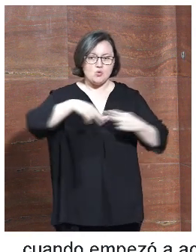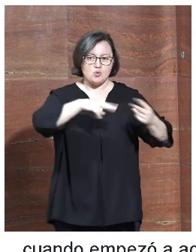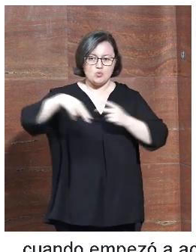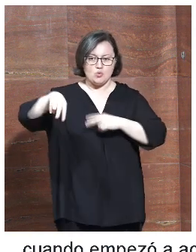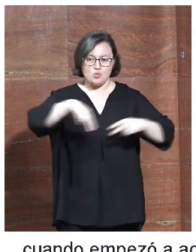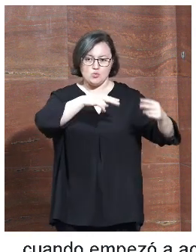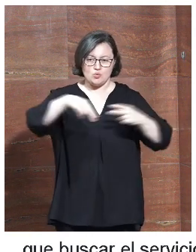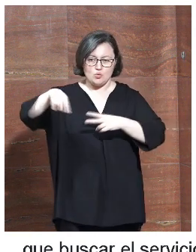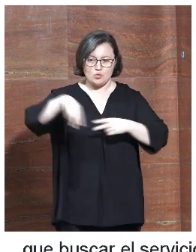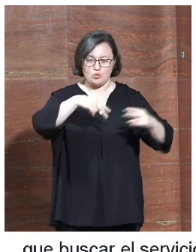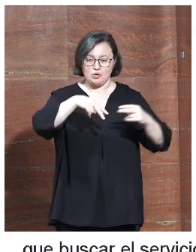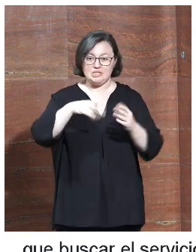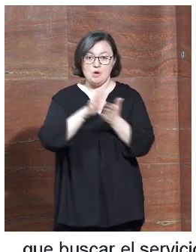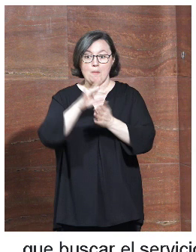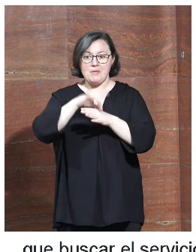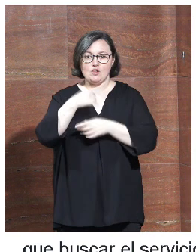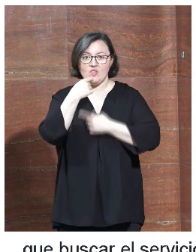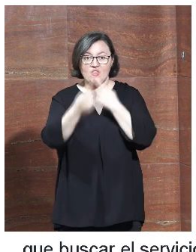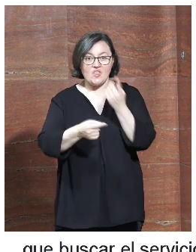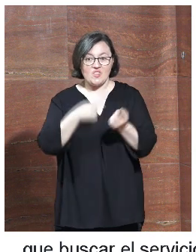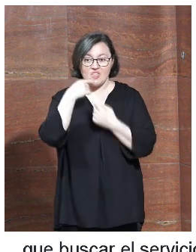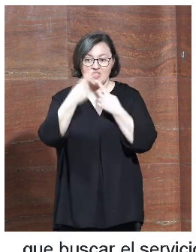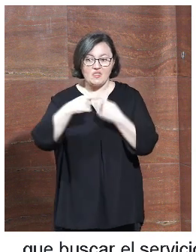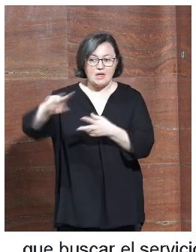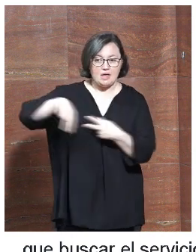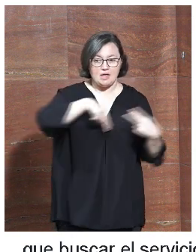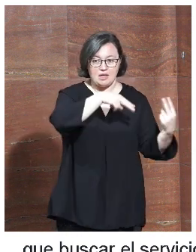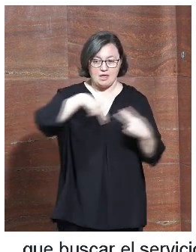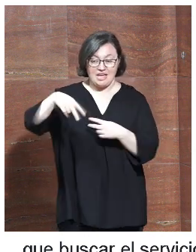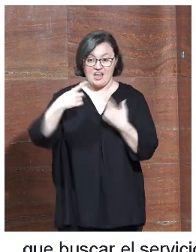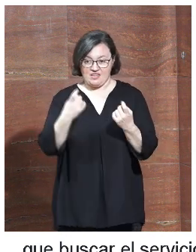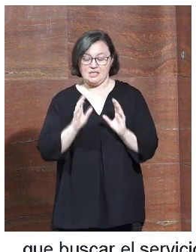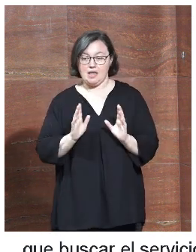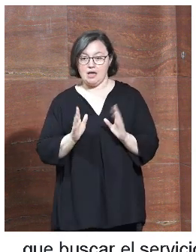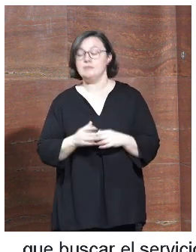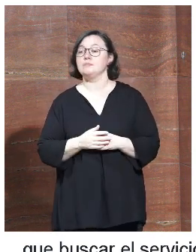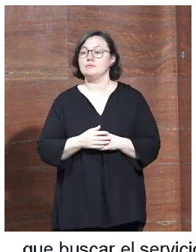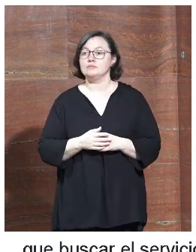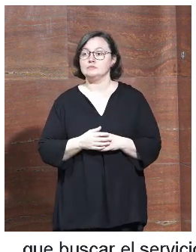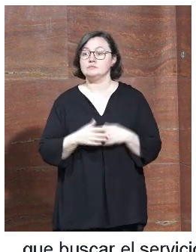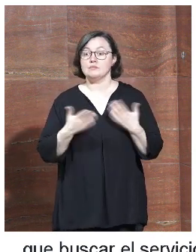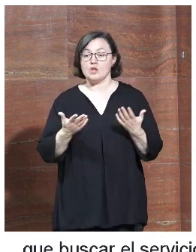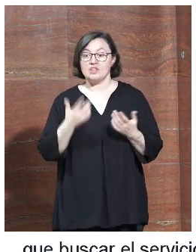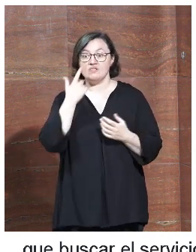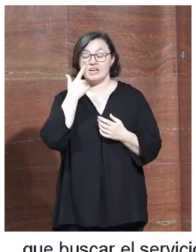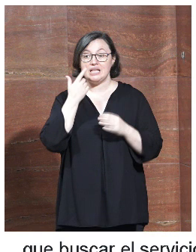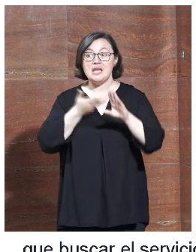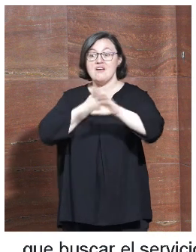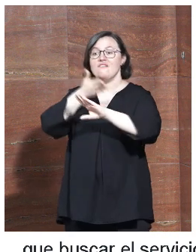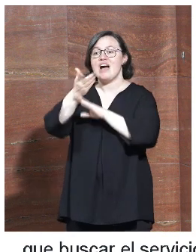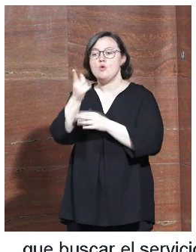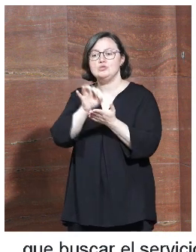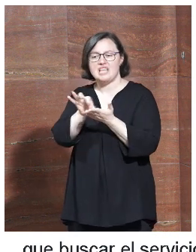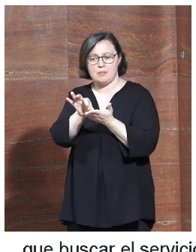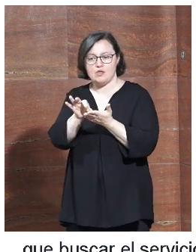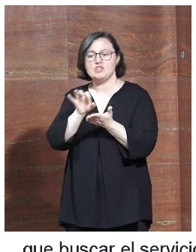fuera interpretando lo que decía el profesional sanitario. Tuvo que ir a un